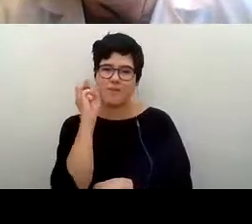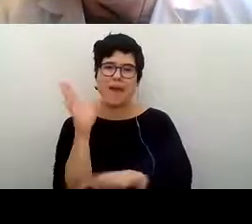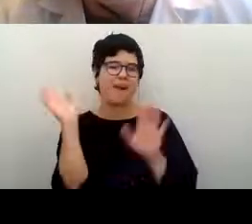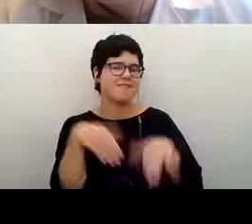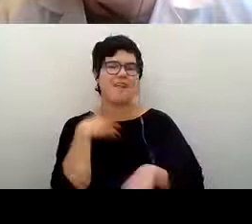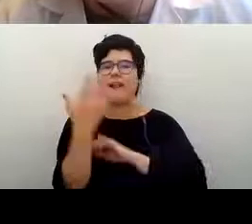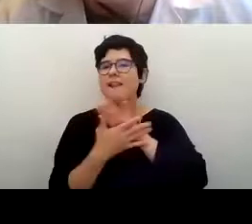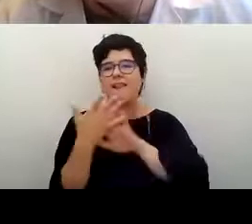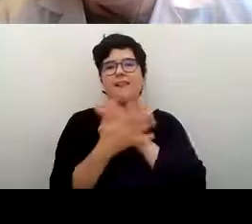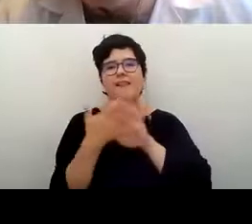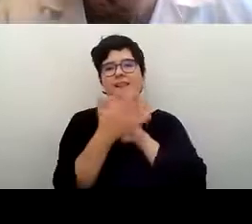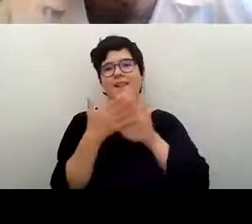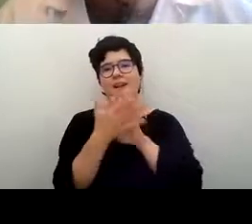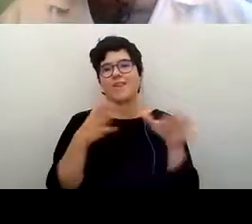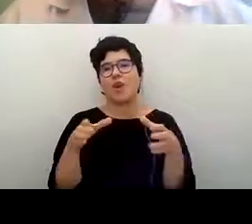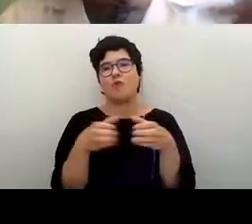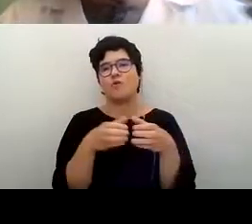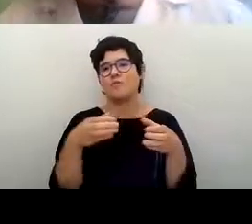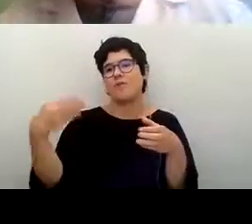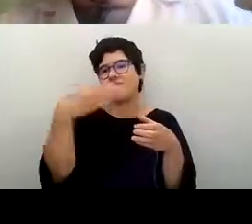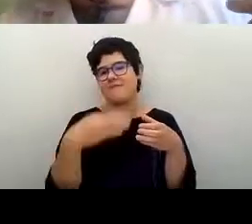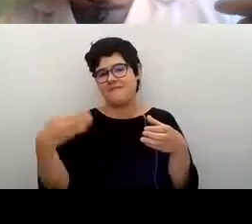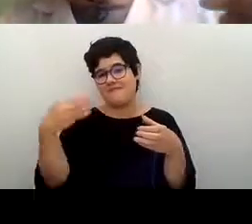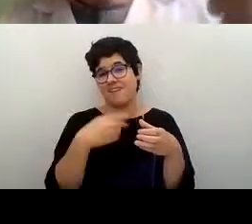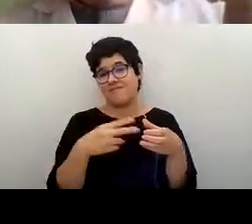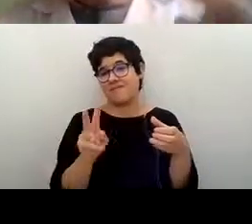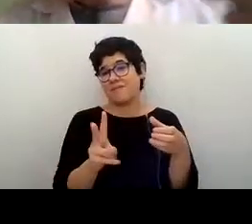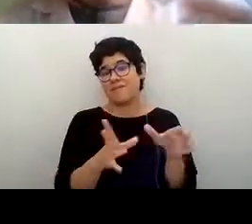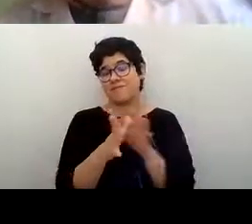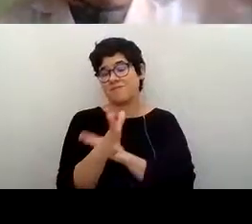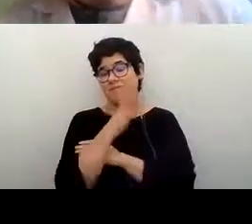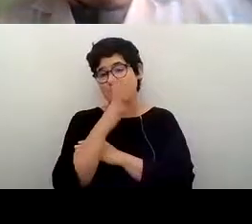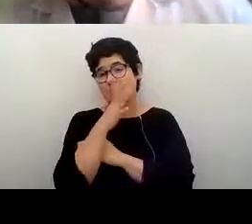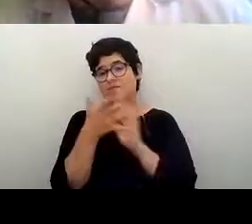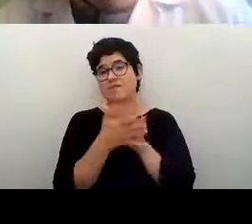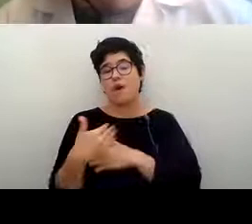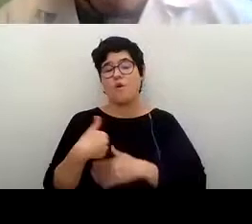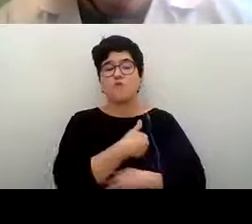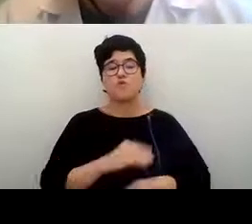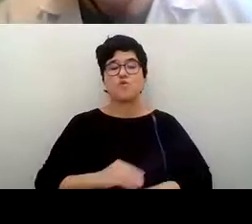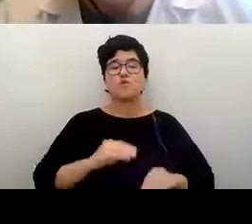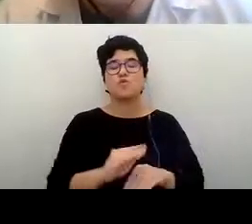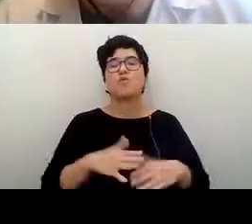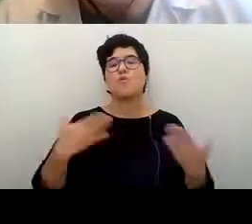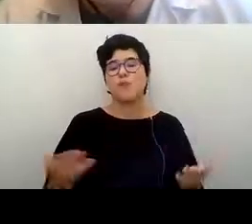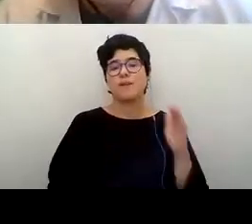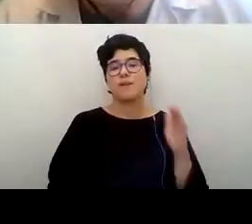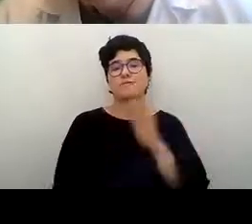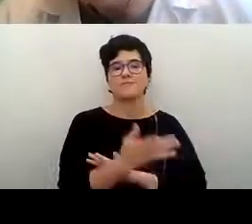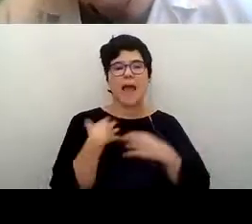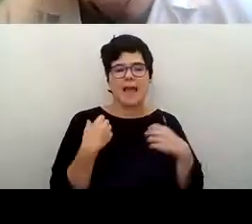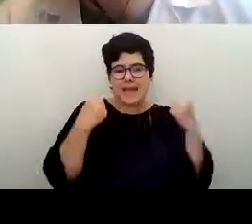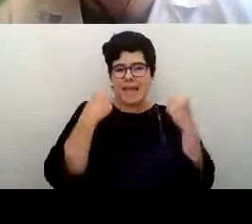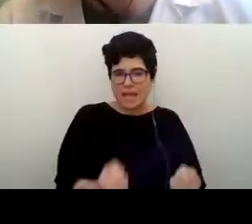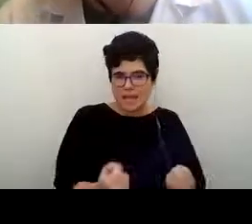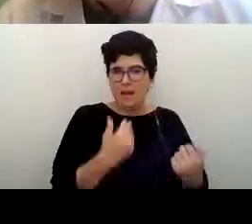hablando de las vitaminas del grupo B. Como sabéis, tienen fundamentalmente dos funciones esenciales. Una, producción de energía a partir de los